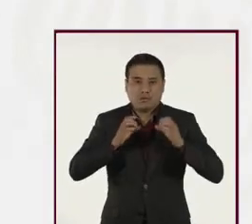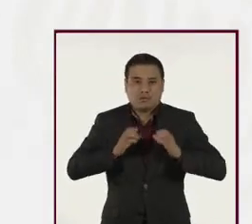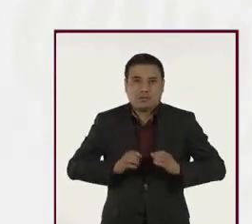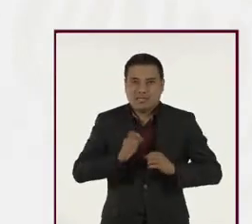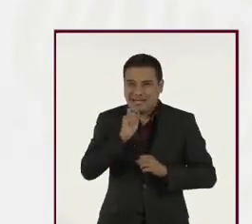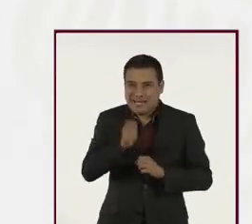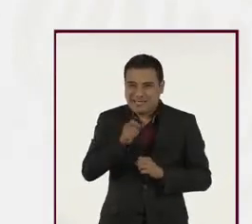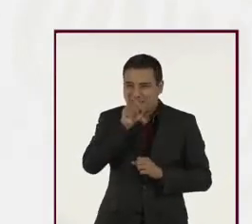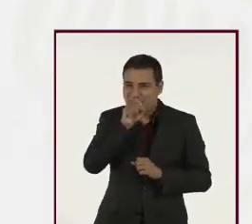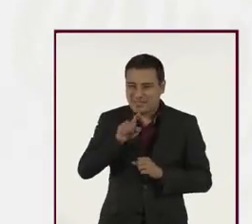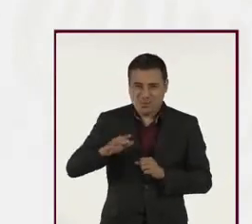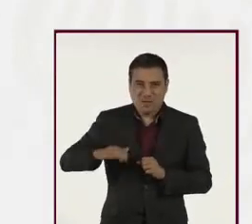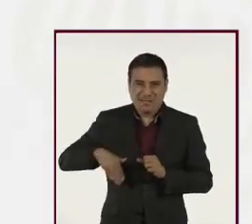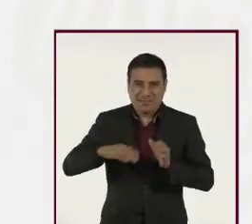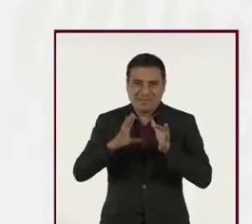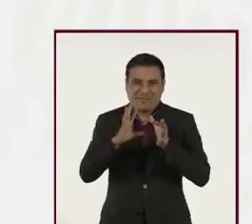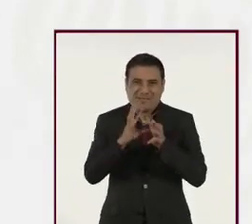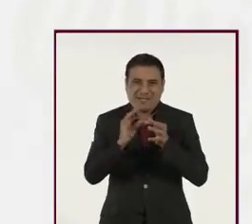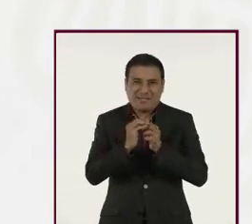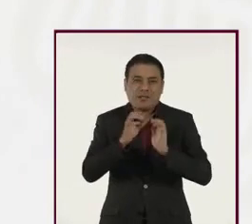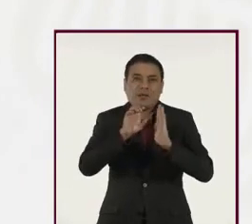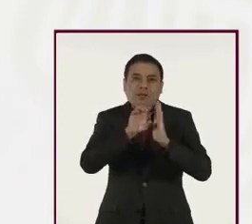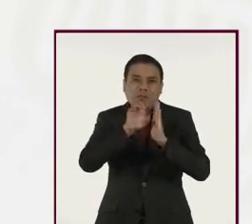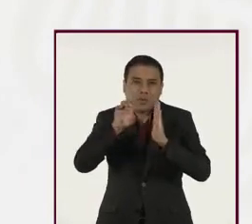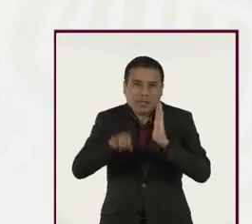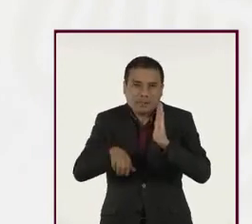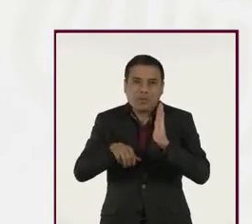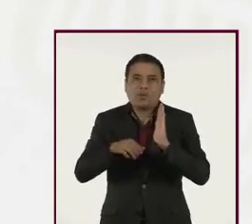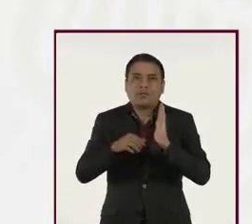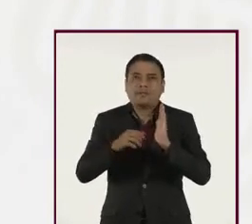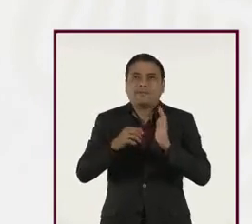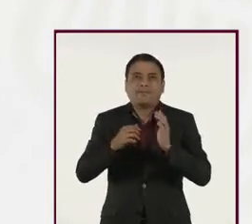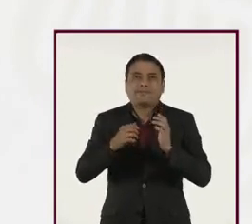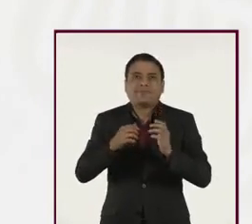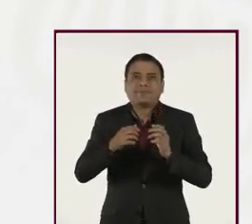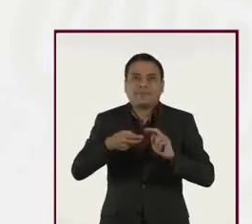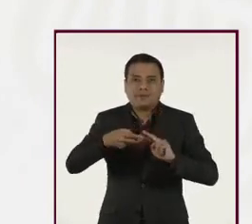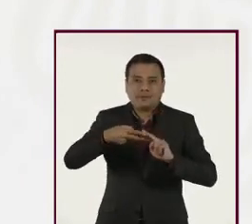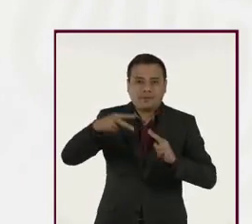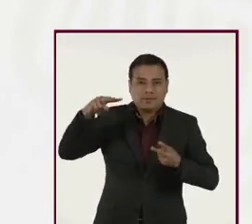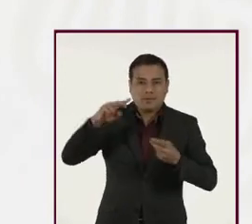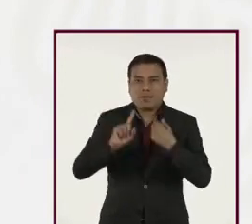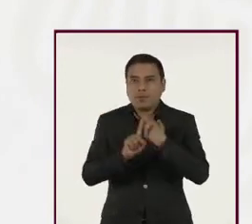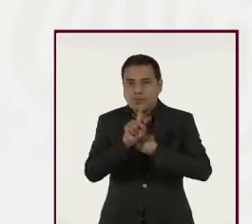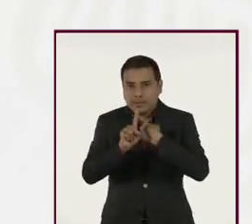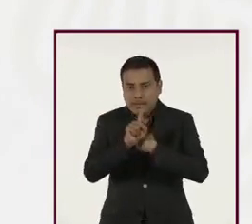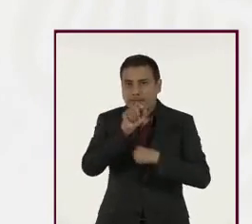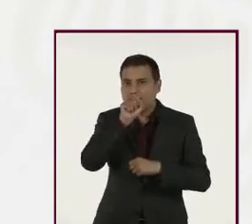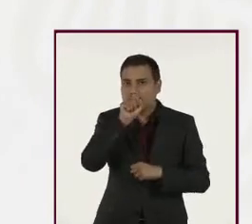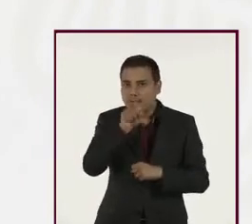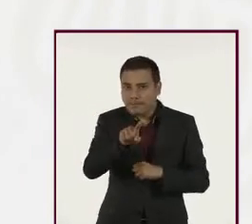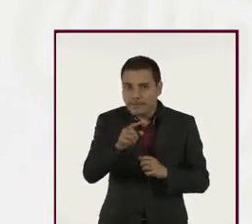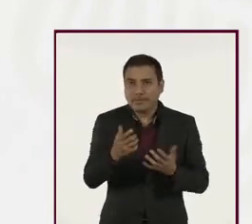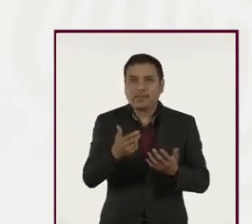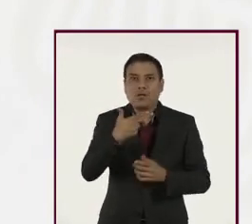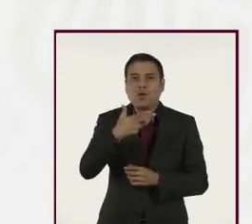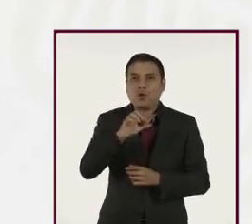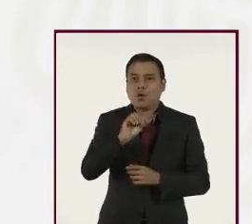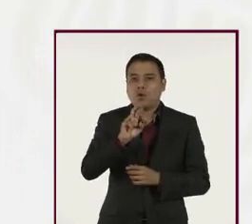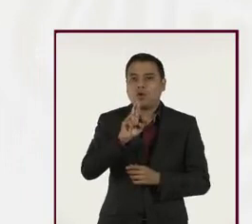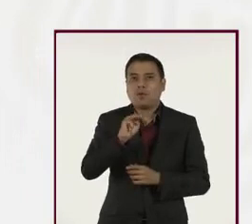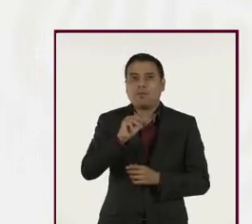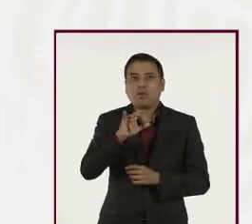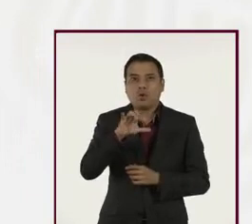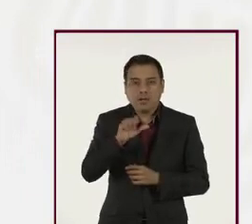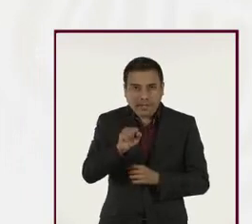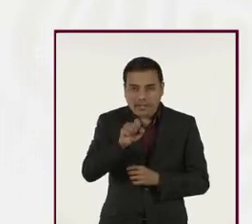que platicábamos, como son las alteraciones genéticas, las alteraciones también en los diferentes sistemas metabólicos, hormonales,